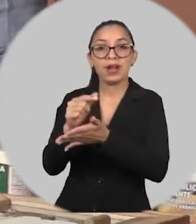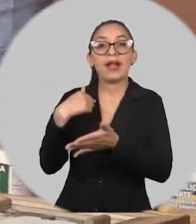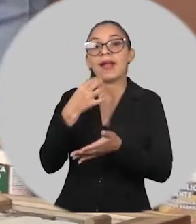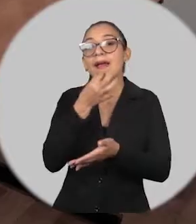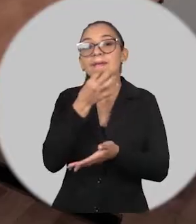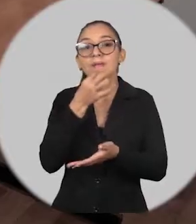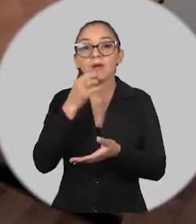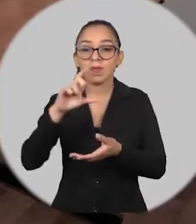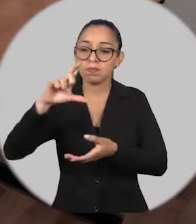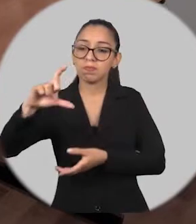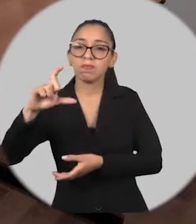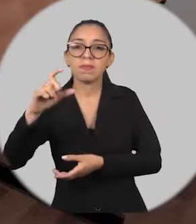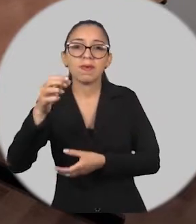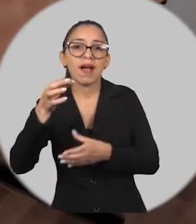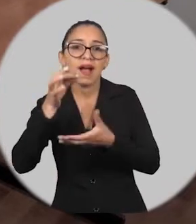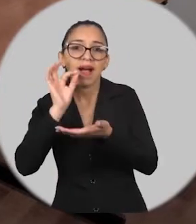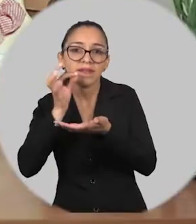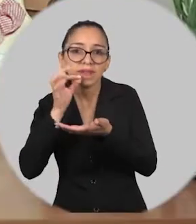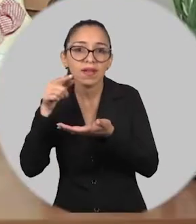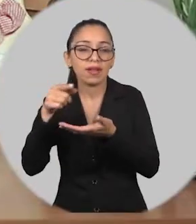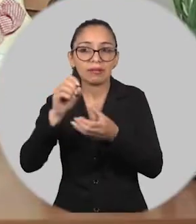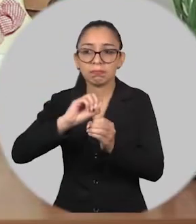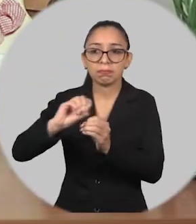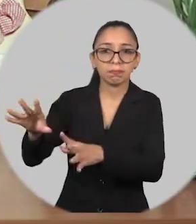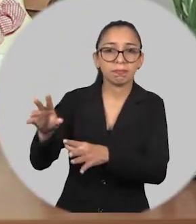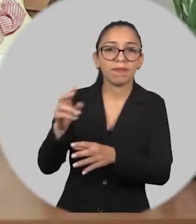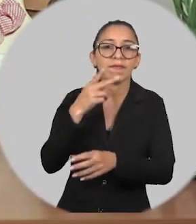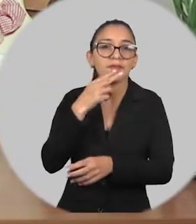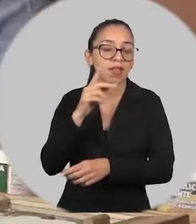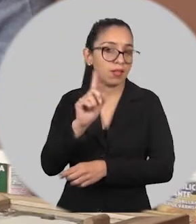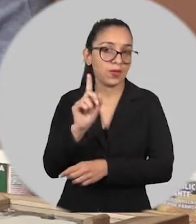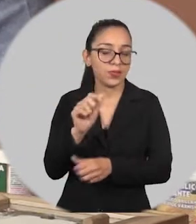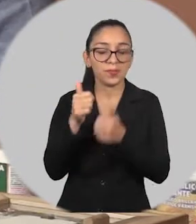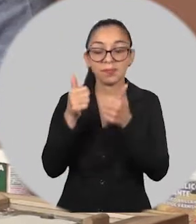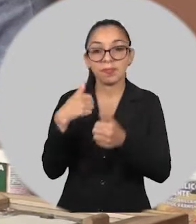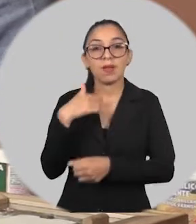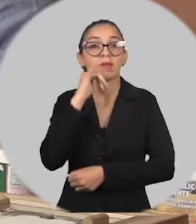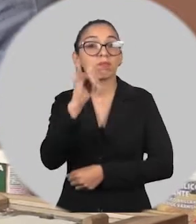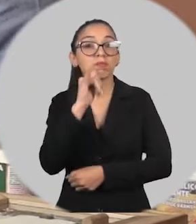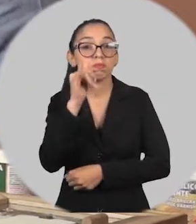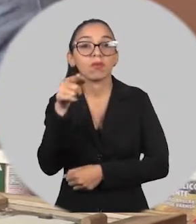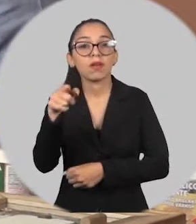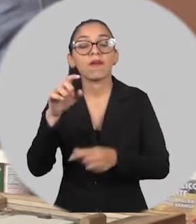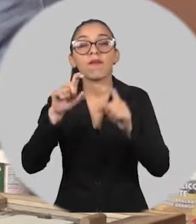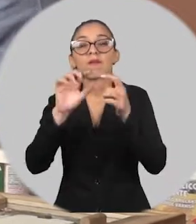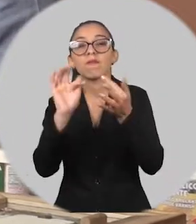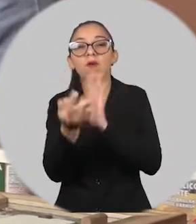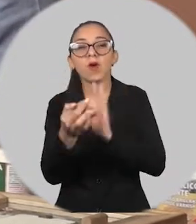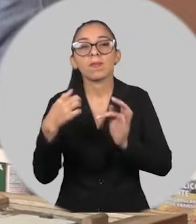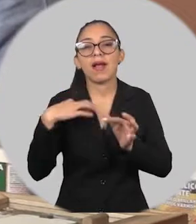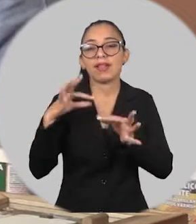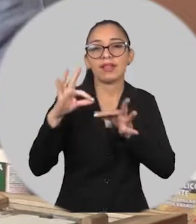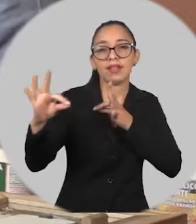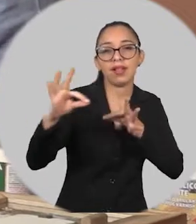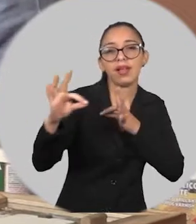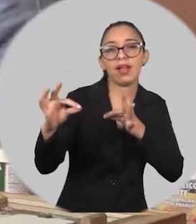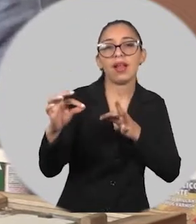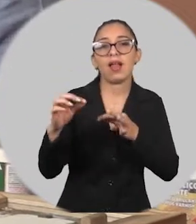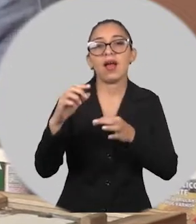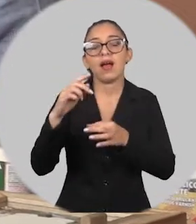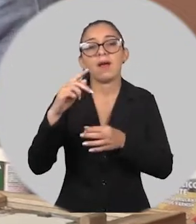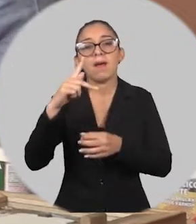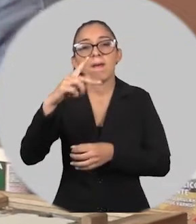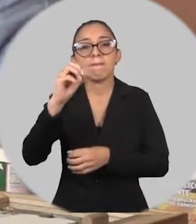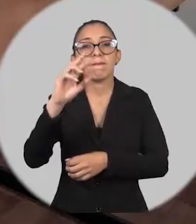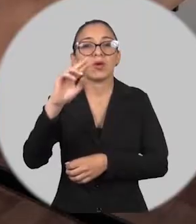de café que se tiran no tiren más. Y les quiero contar cómo vamos a hacer. Esta misma técnica podemos aplicarla en tela, en porcelana,